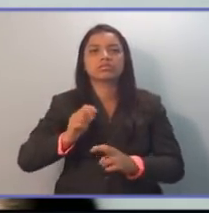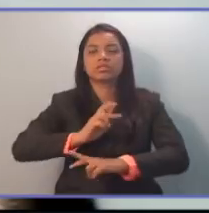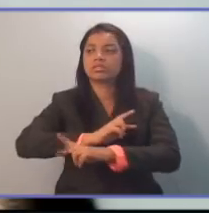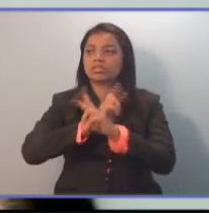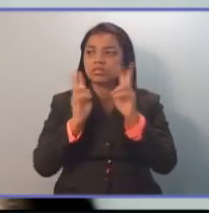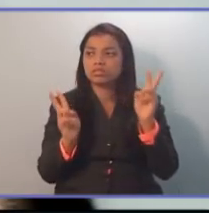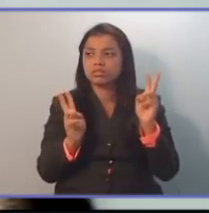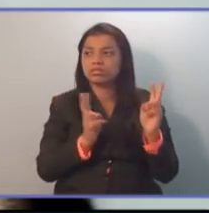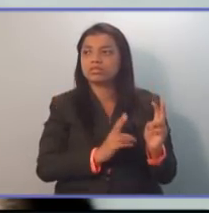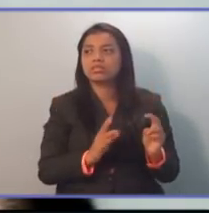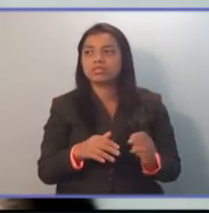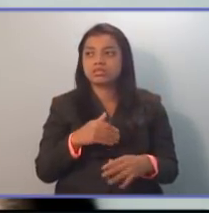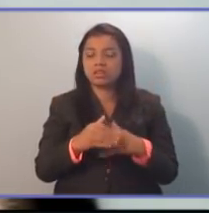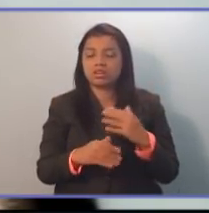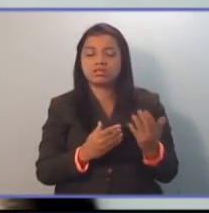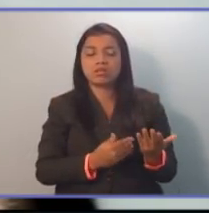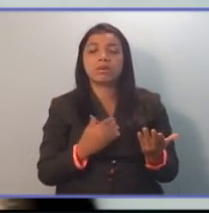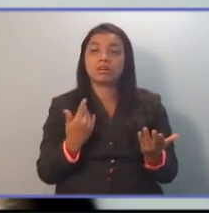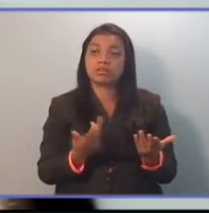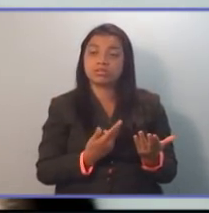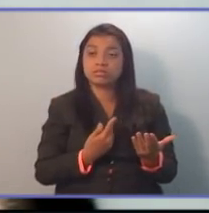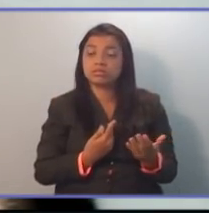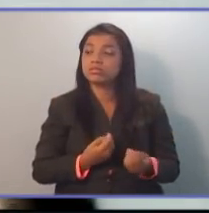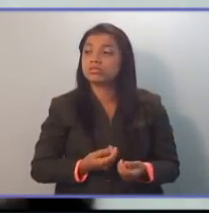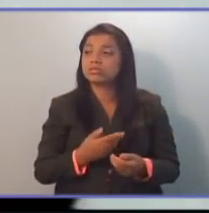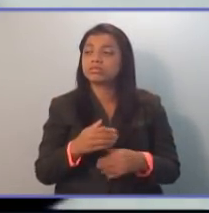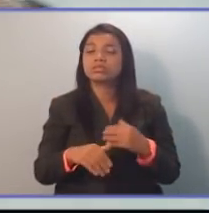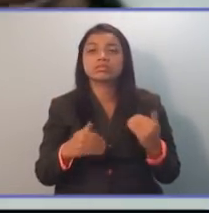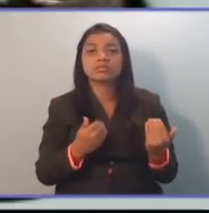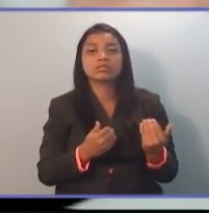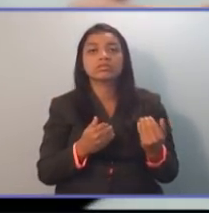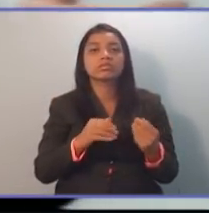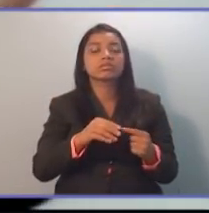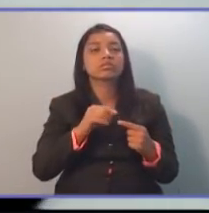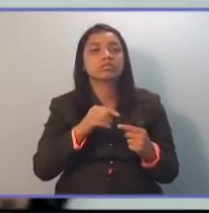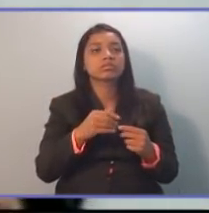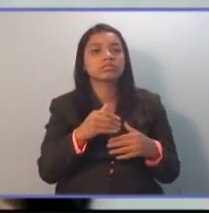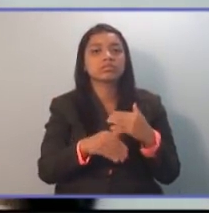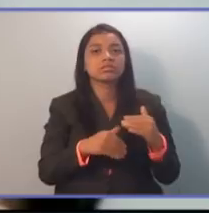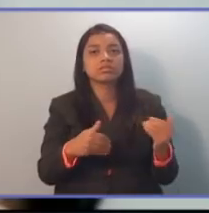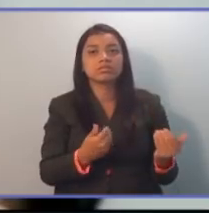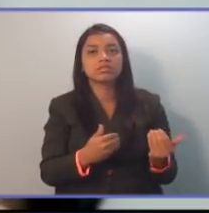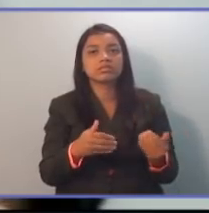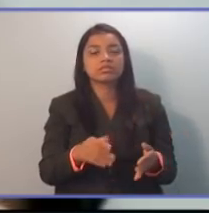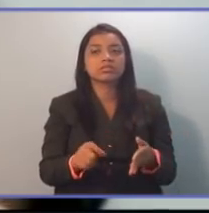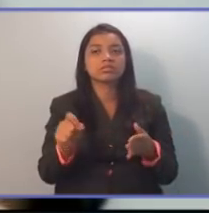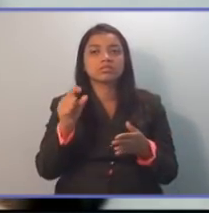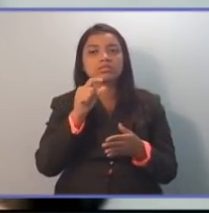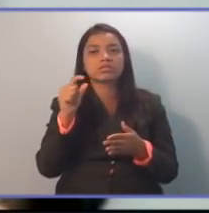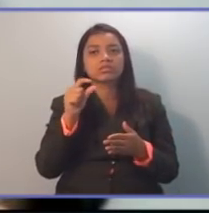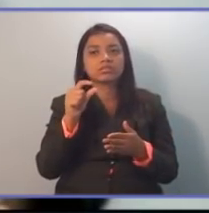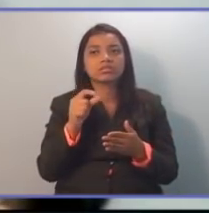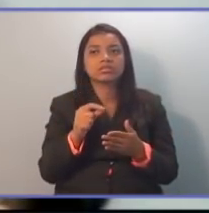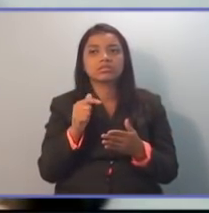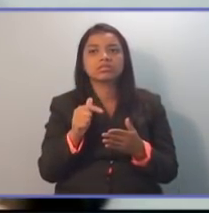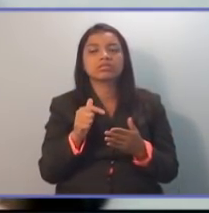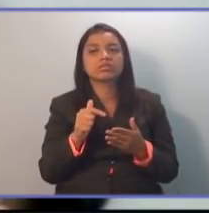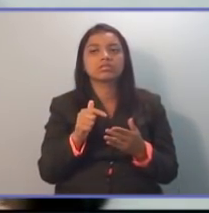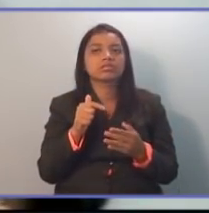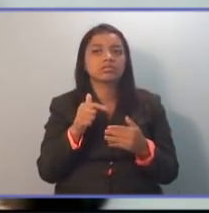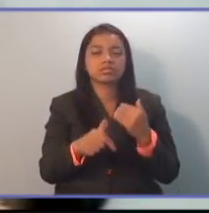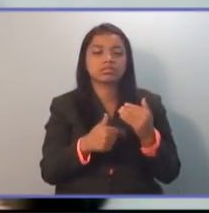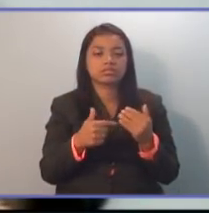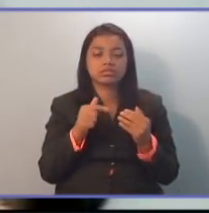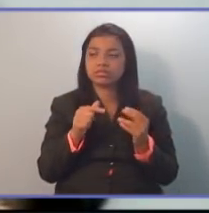primera instancia, de sentencia, especializados, todo ese componente orgánico de ese